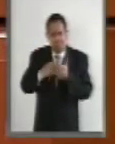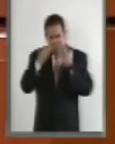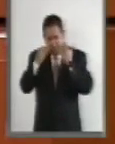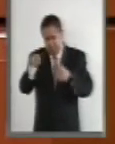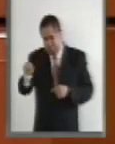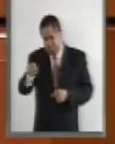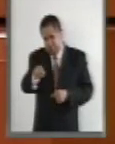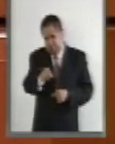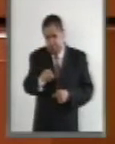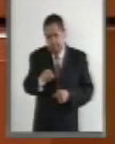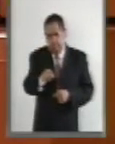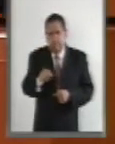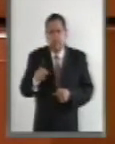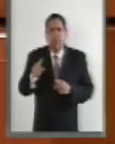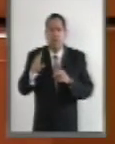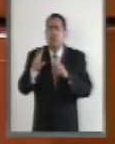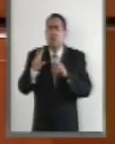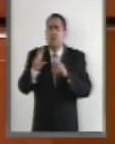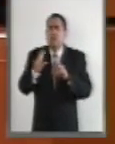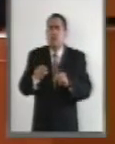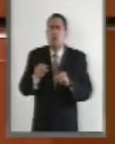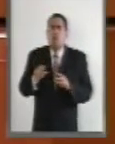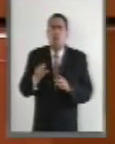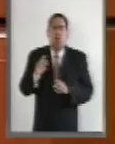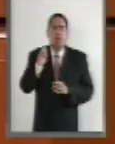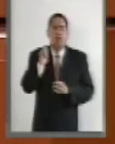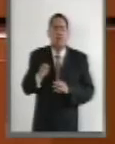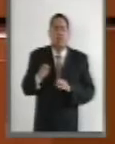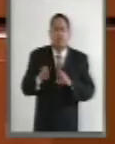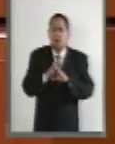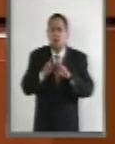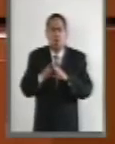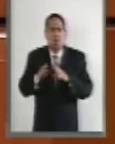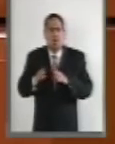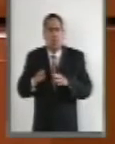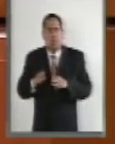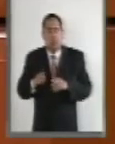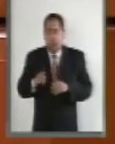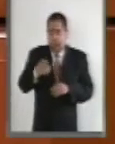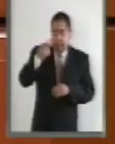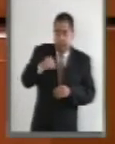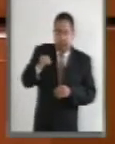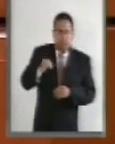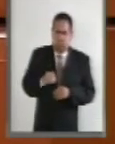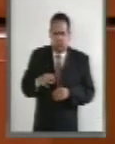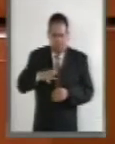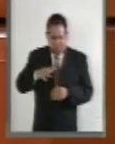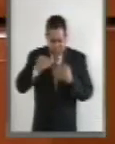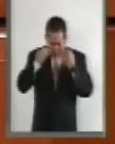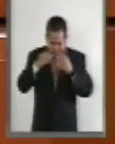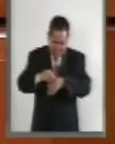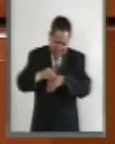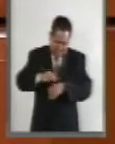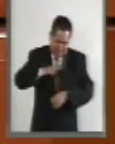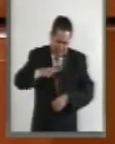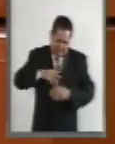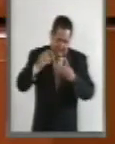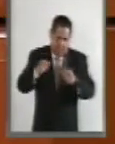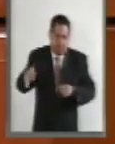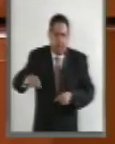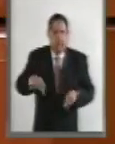Esto no es algo que escape de la realidad de un estado de nuestra República. El